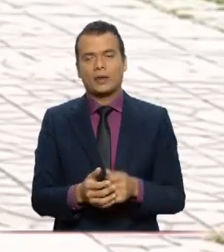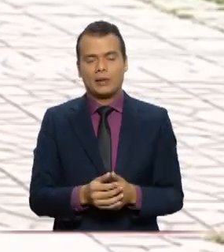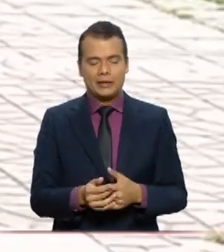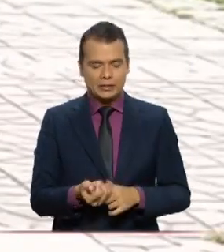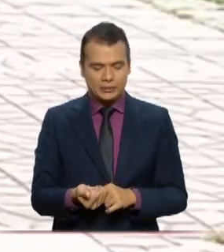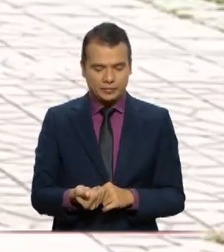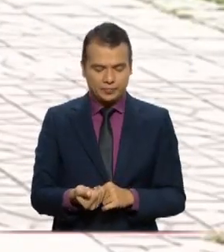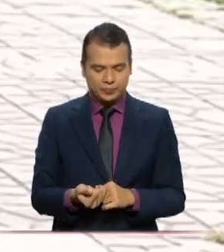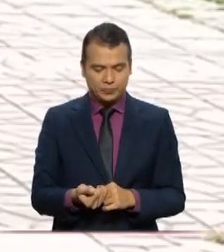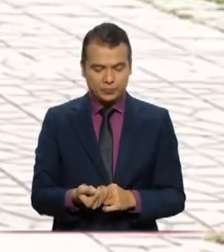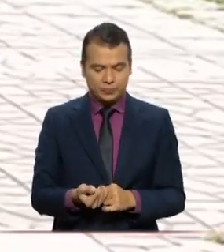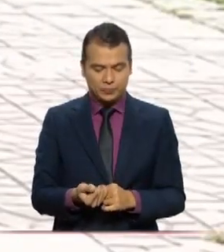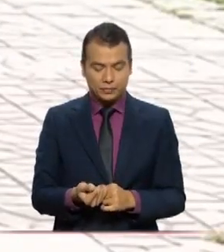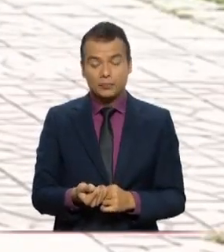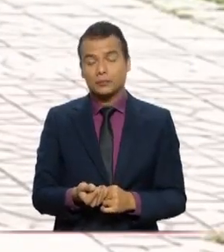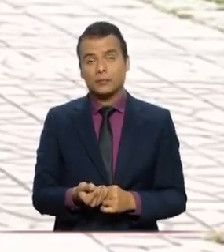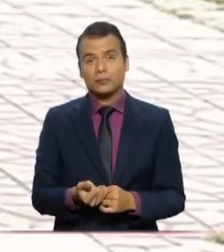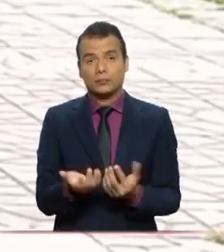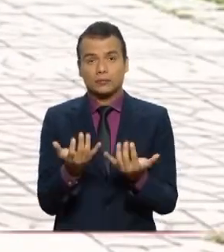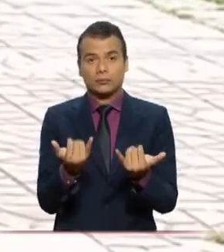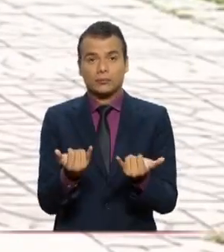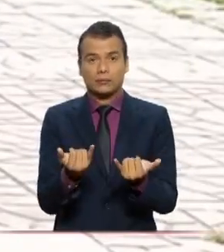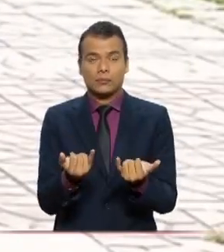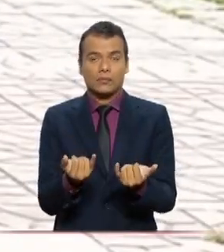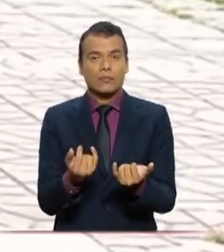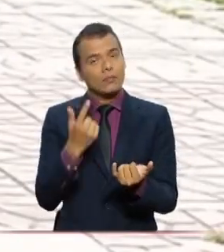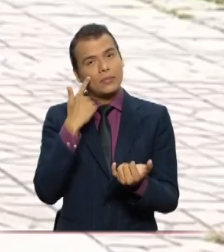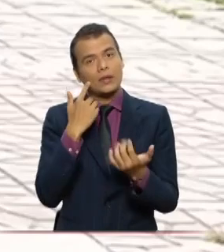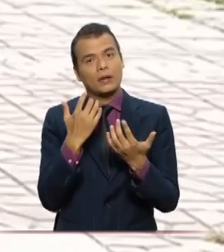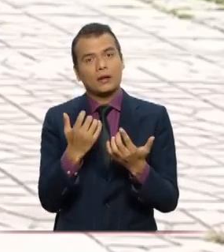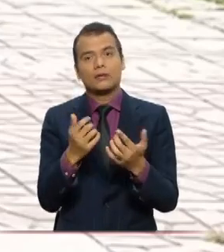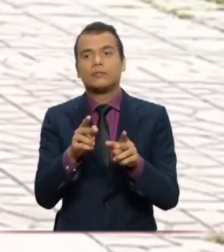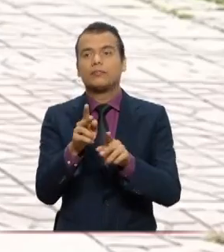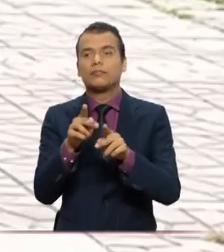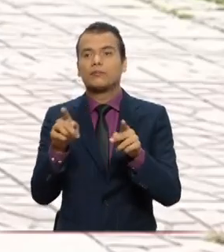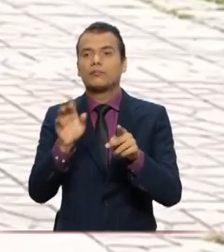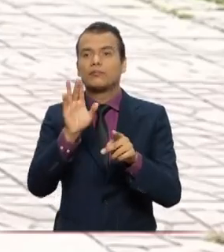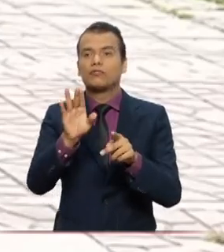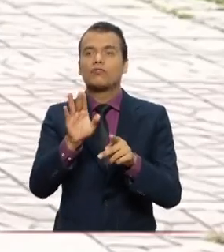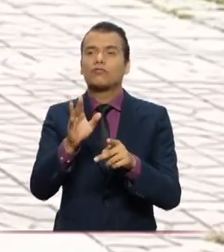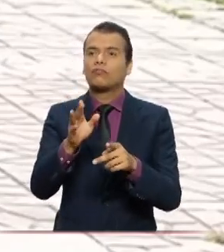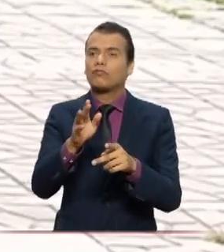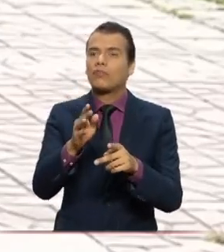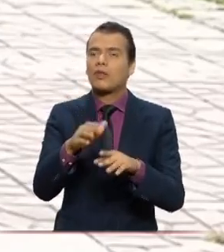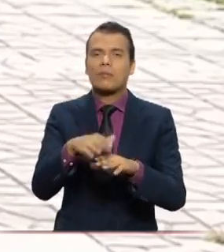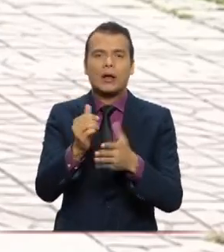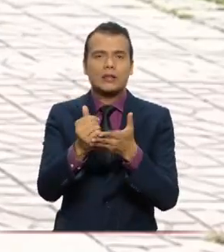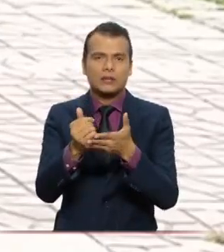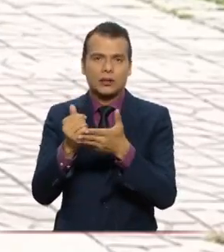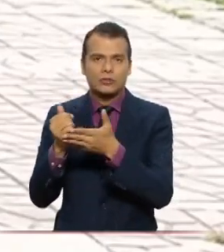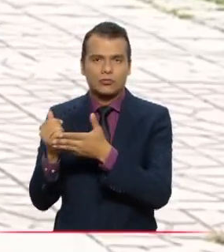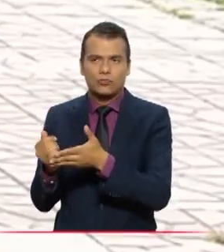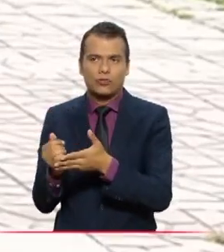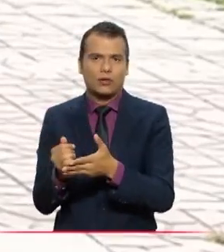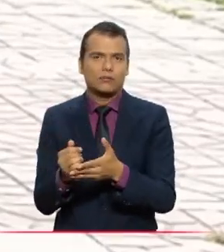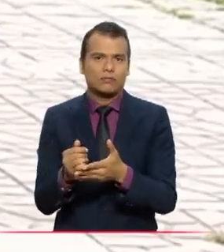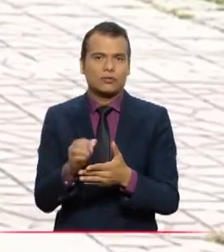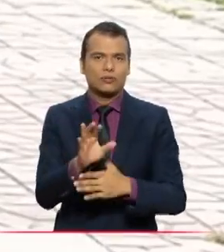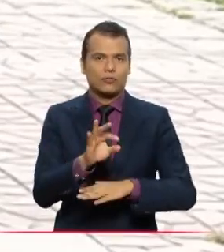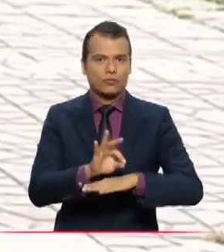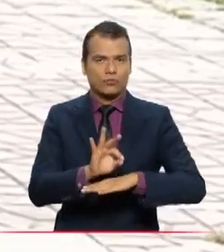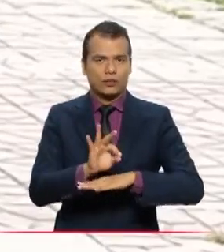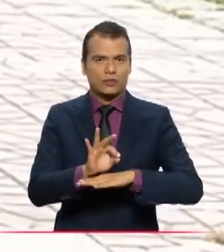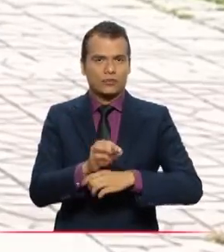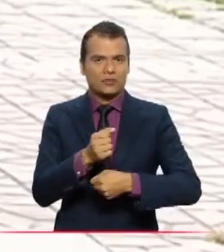Actualmente quieren tener un lugar para la fundación y devolver a la vida a personas que desde hace años la tienen perdida, lo que ellos mismos han denominado Operación